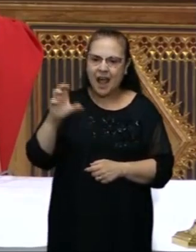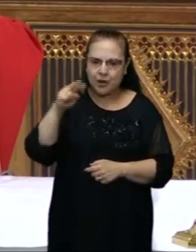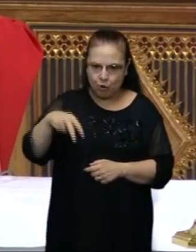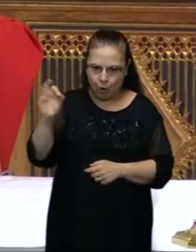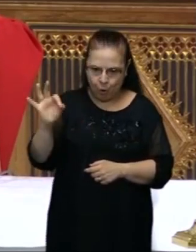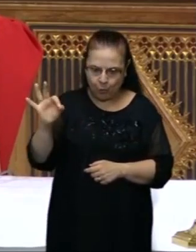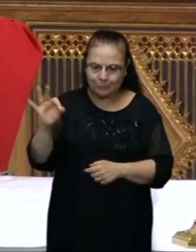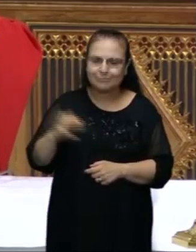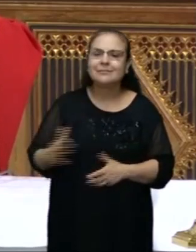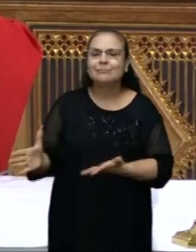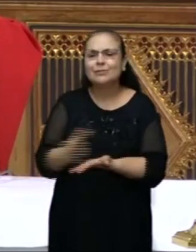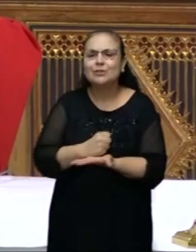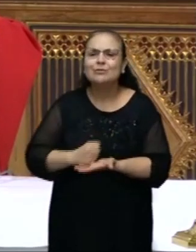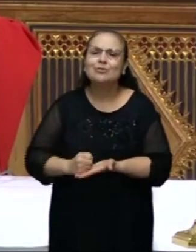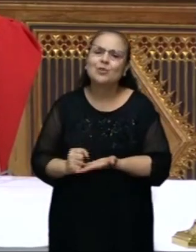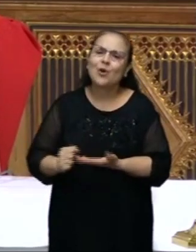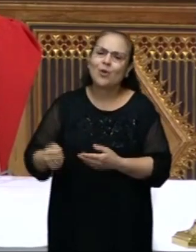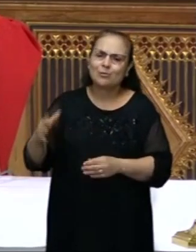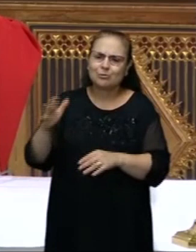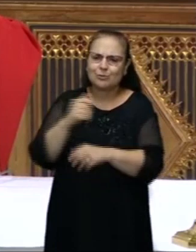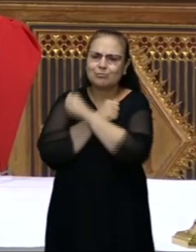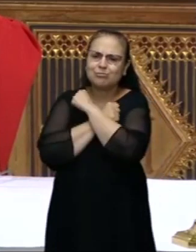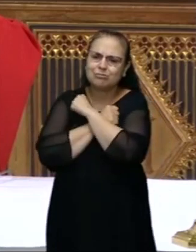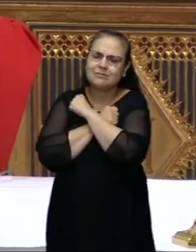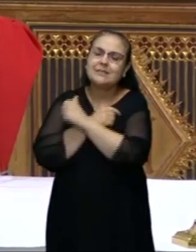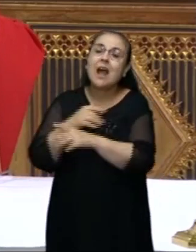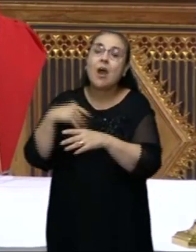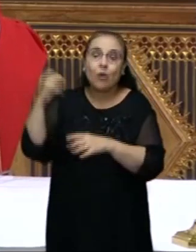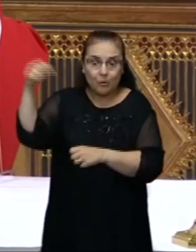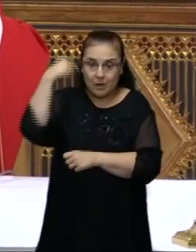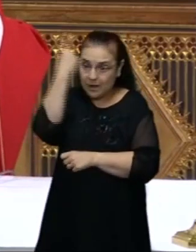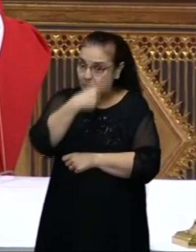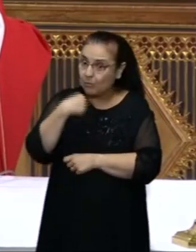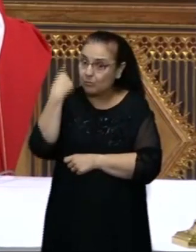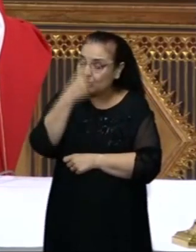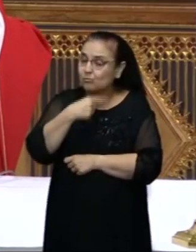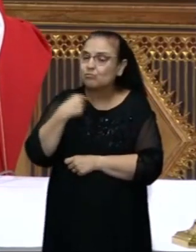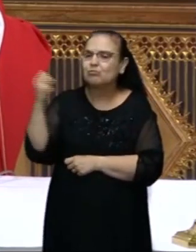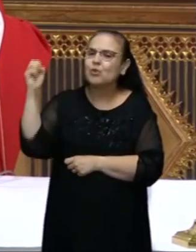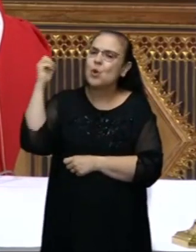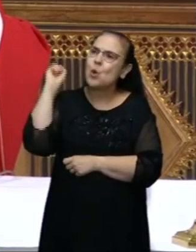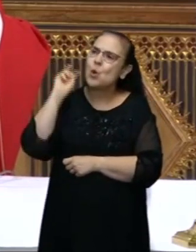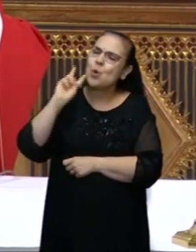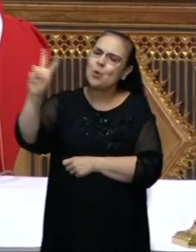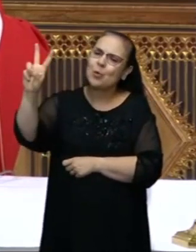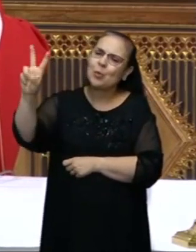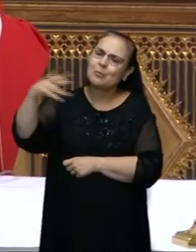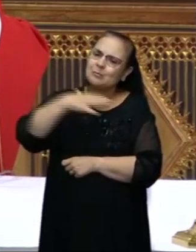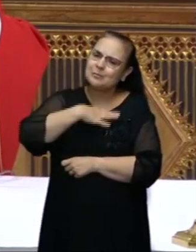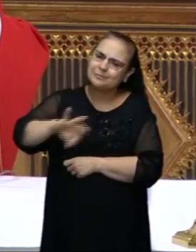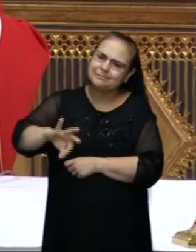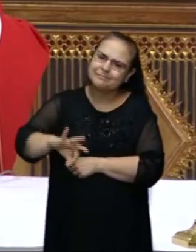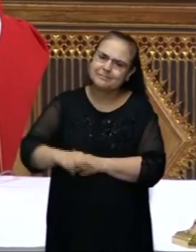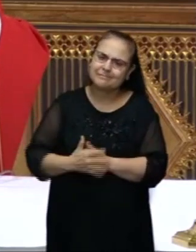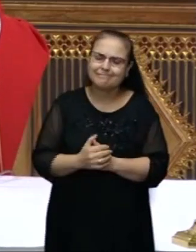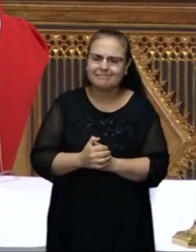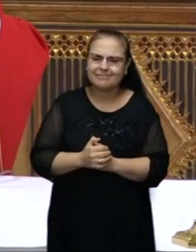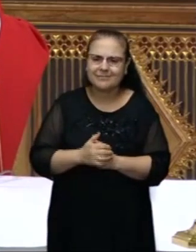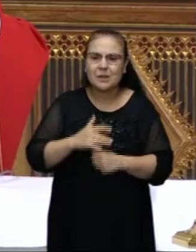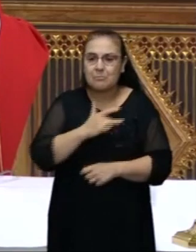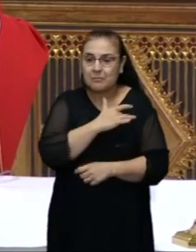tu misericordia, admítelos a contemplar la luz de tu rostro.